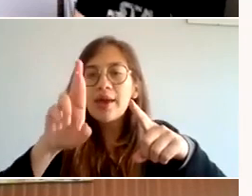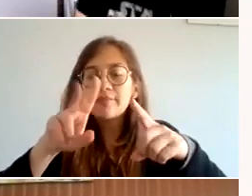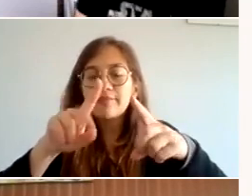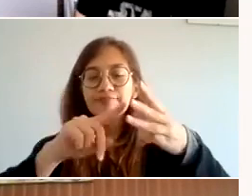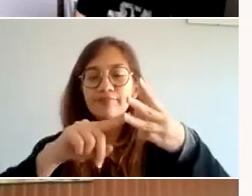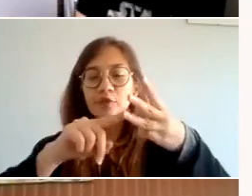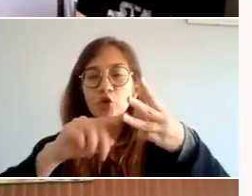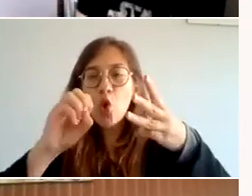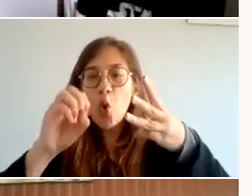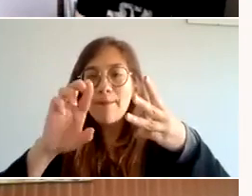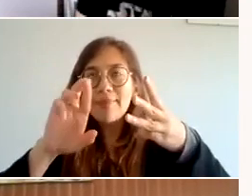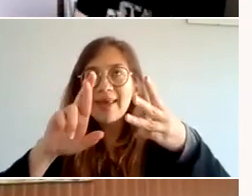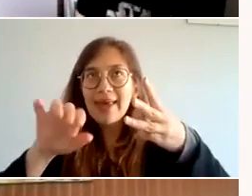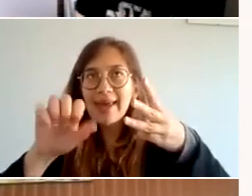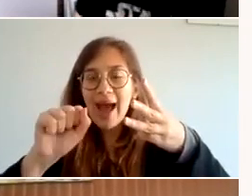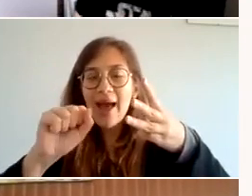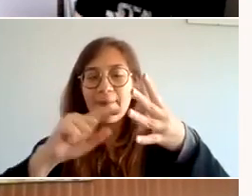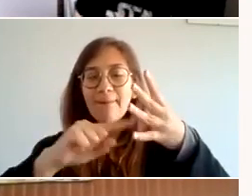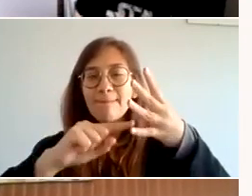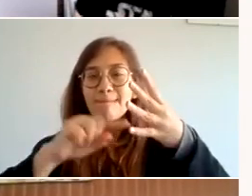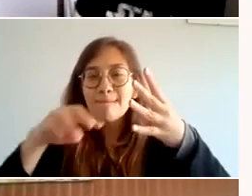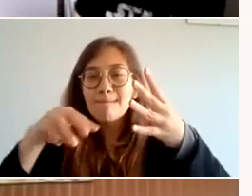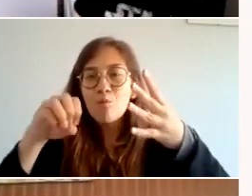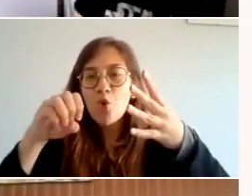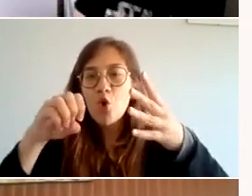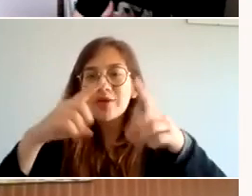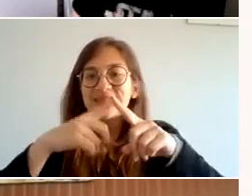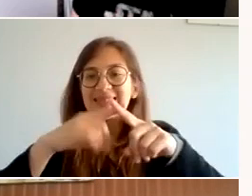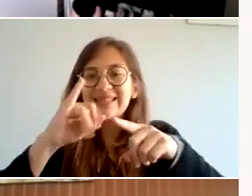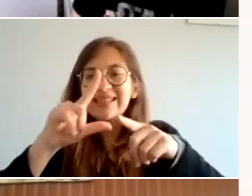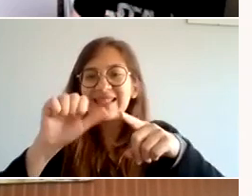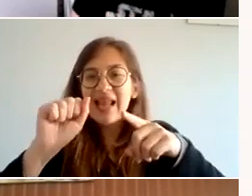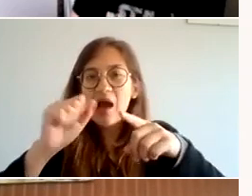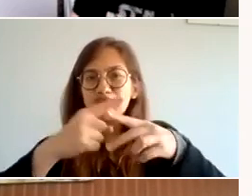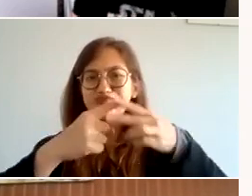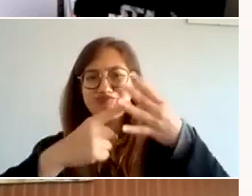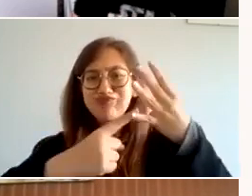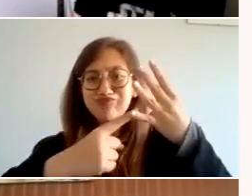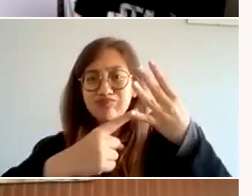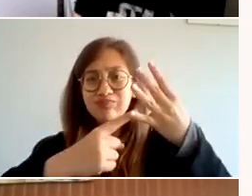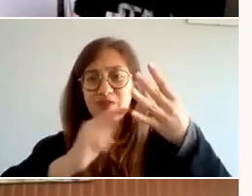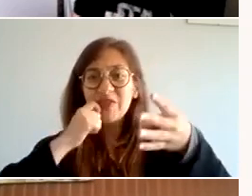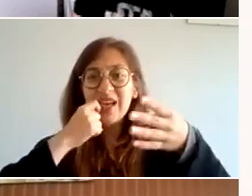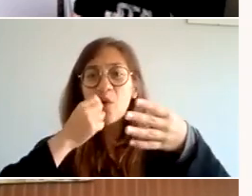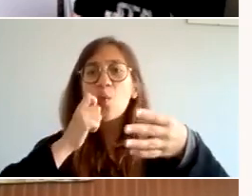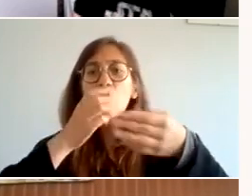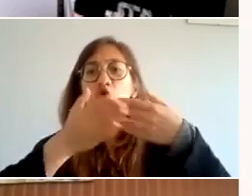y es uno de los que poco a poco se está incrementando. Existen varios más, de hecho. Y a lo largo del